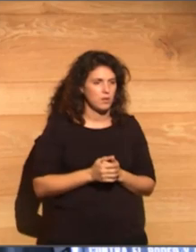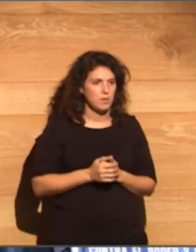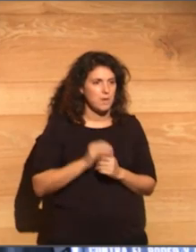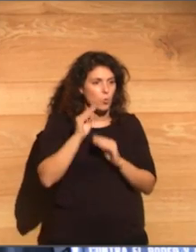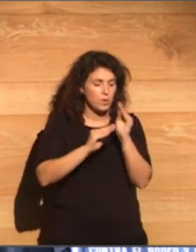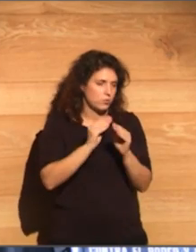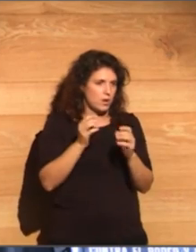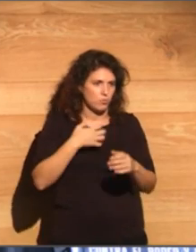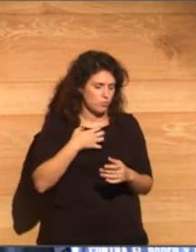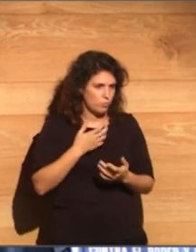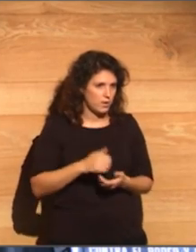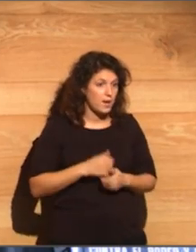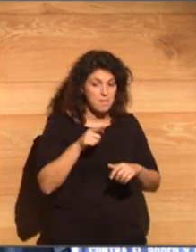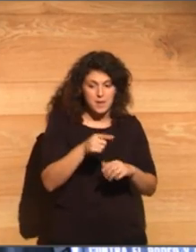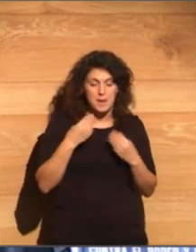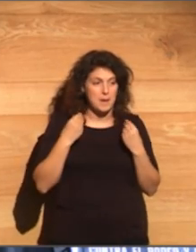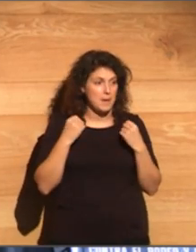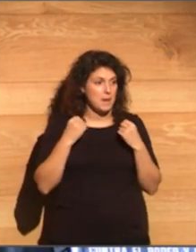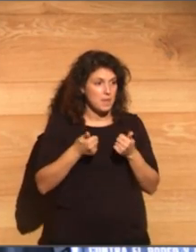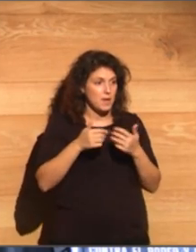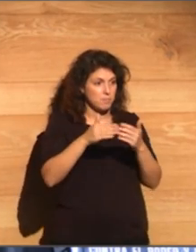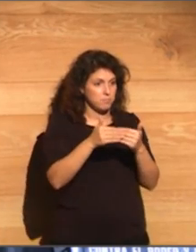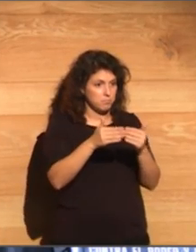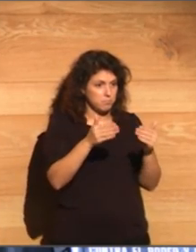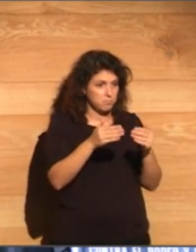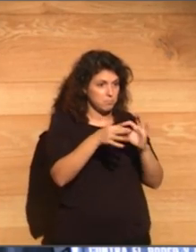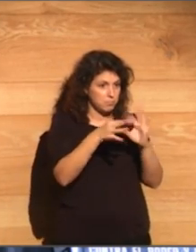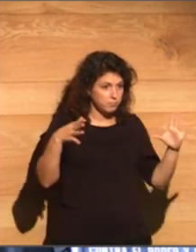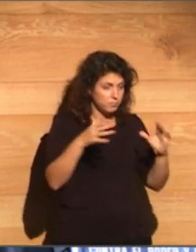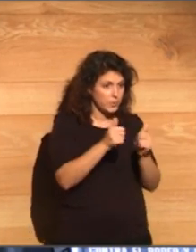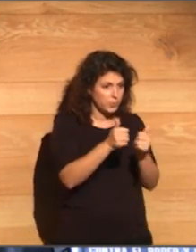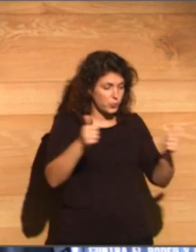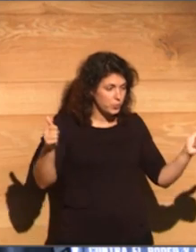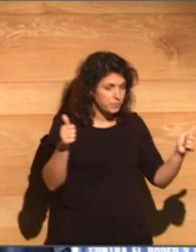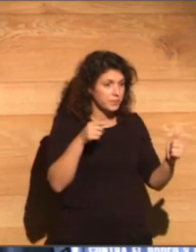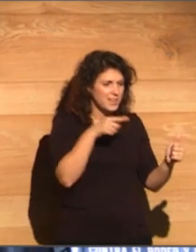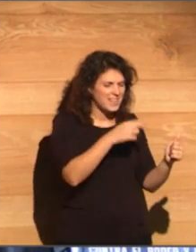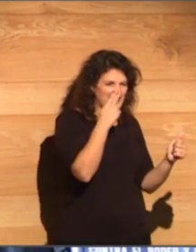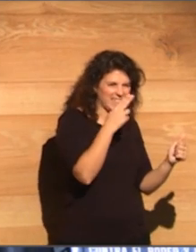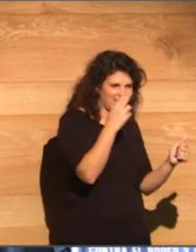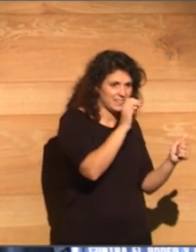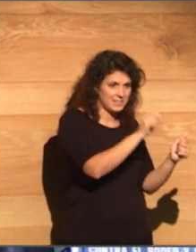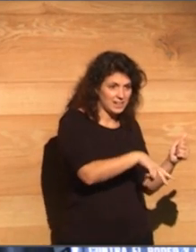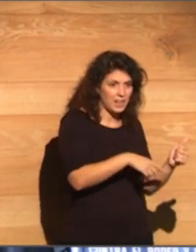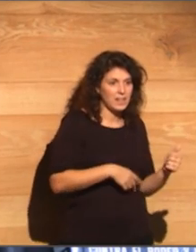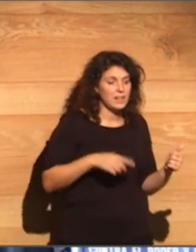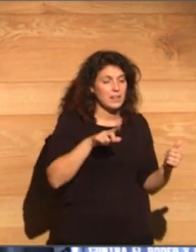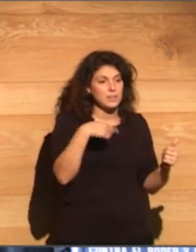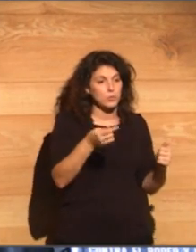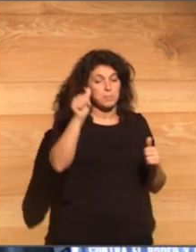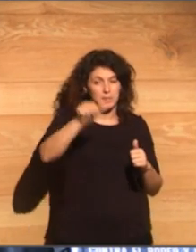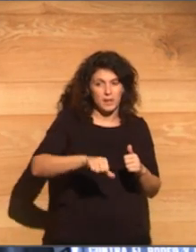todo caso, empiezan a separarse. Azcona tiene menos interés en seguir con eso, y esa película la iba a producir Andrés Vicente